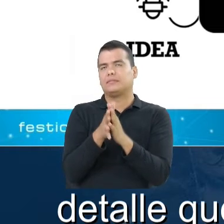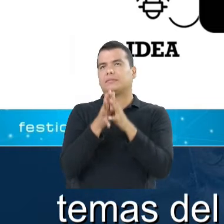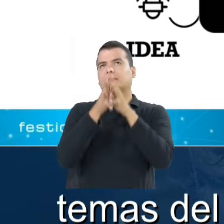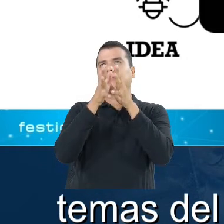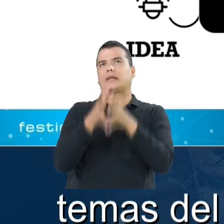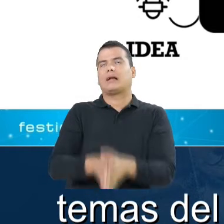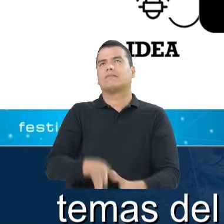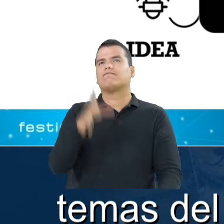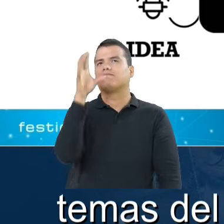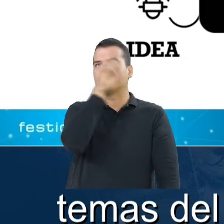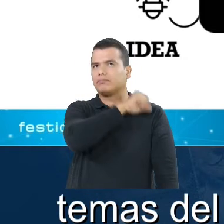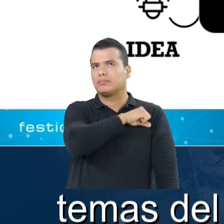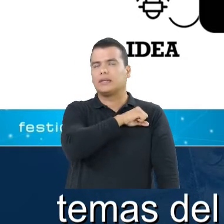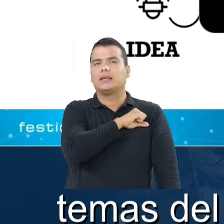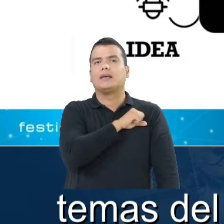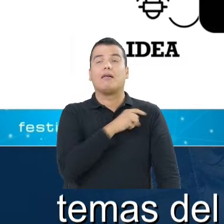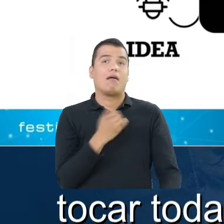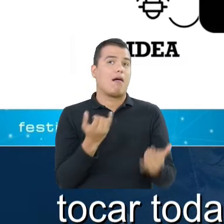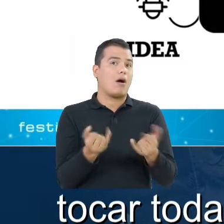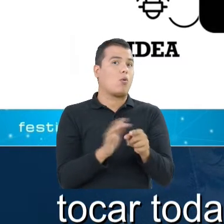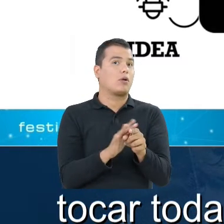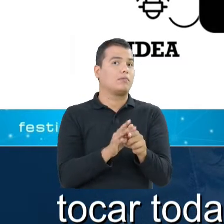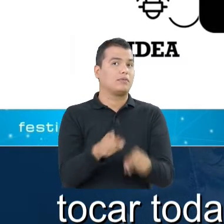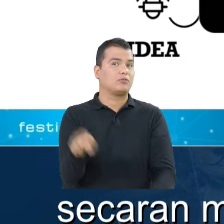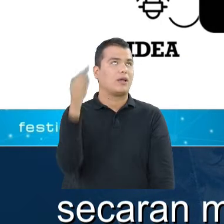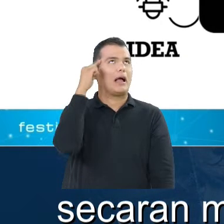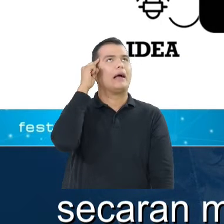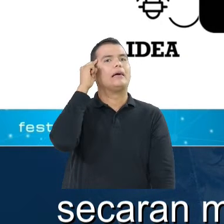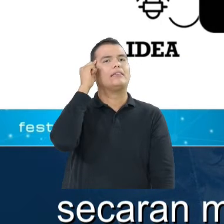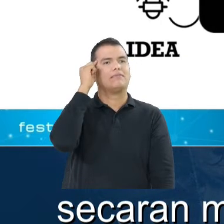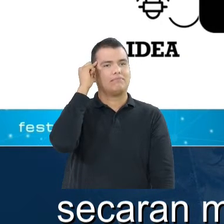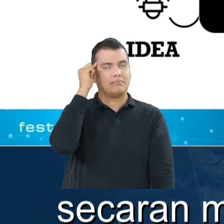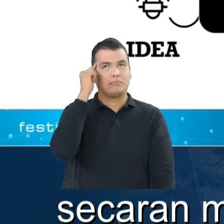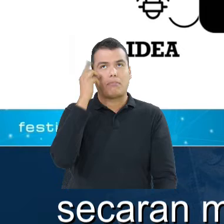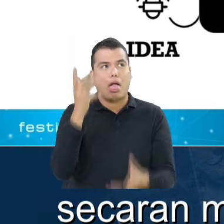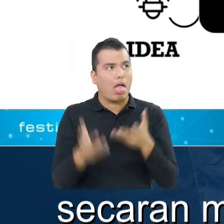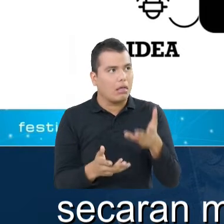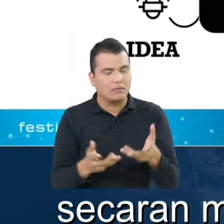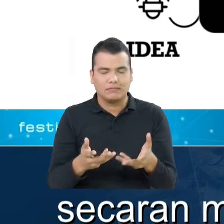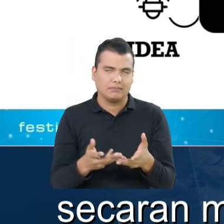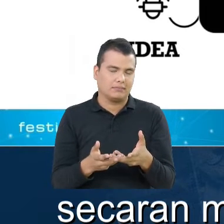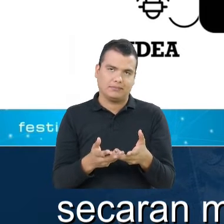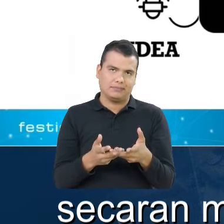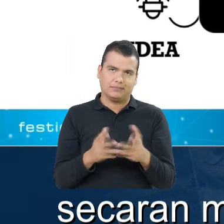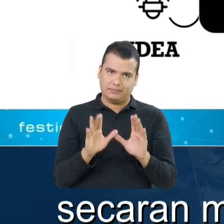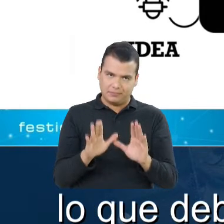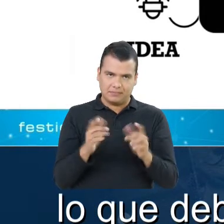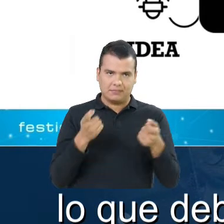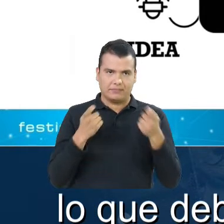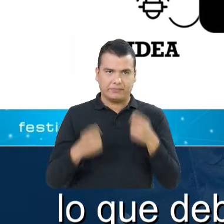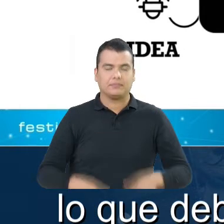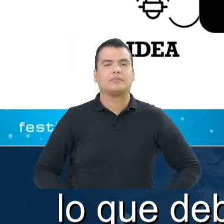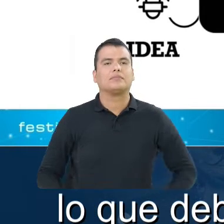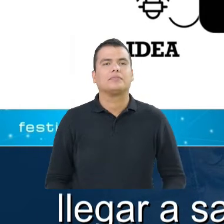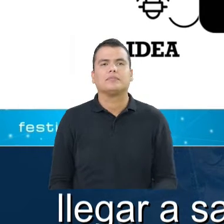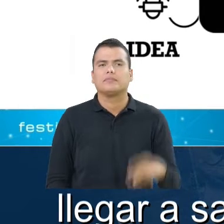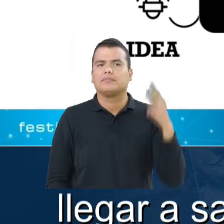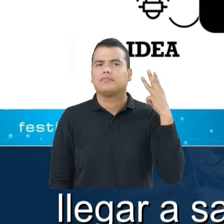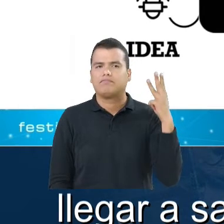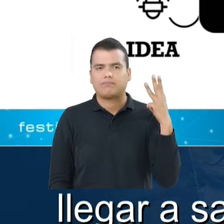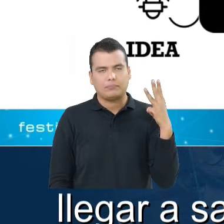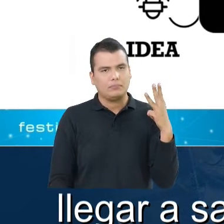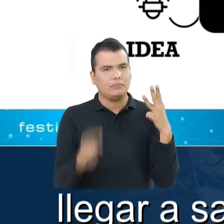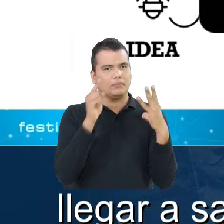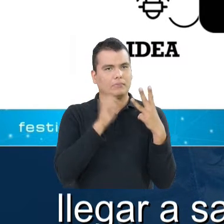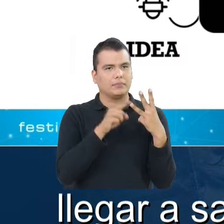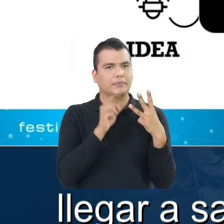que entiendan qué es lo que deberíamos estar haciendo y no llegar a salir al mercado con un producto que nadie quiere. Listo. Lo tercero que necesitamos para